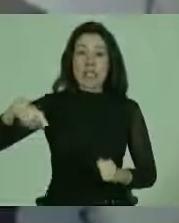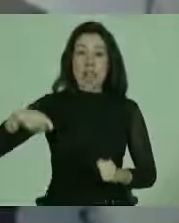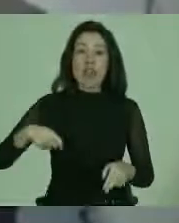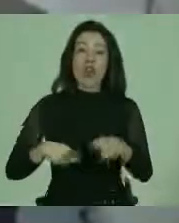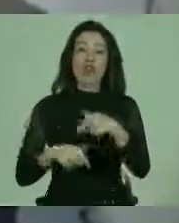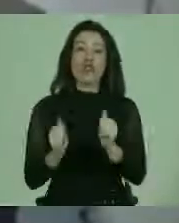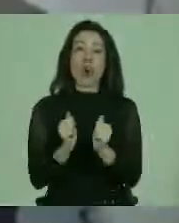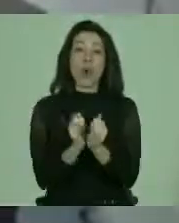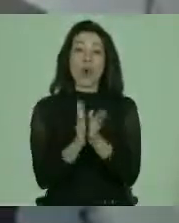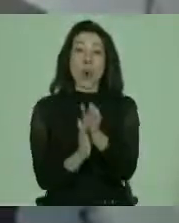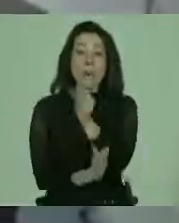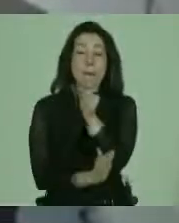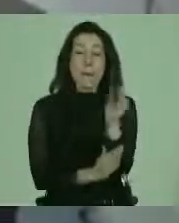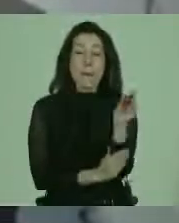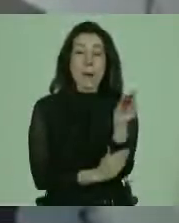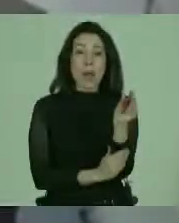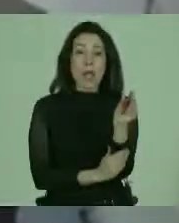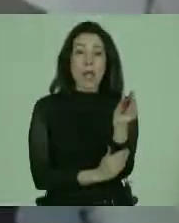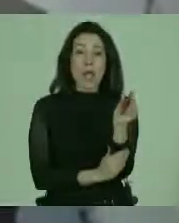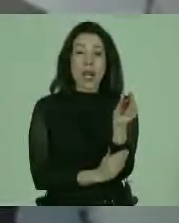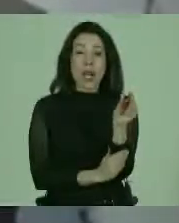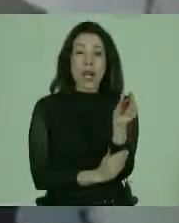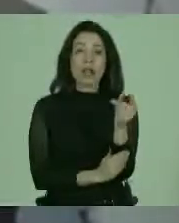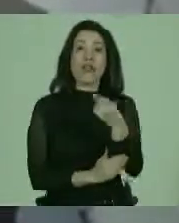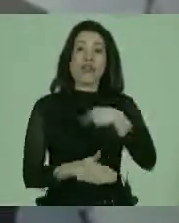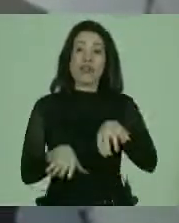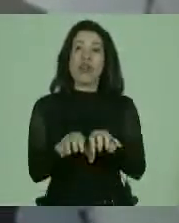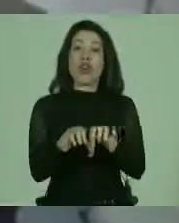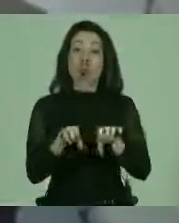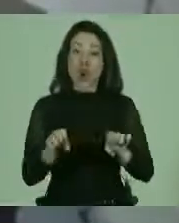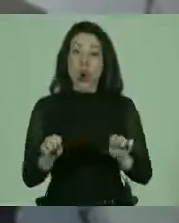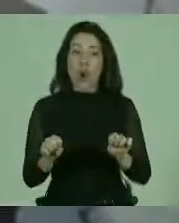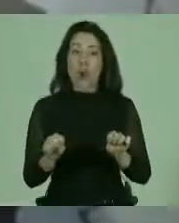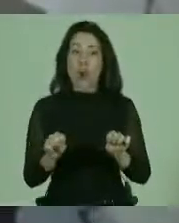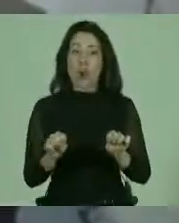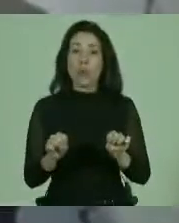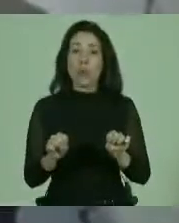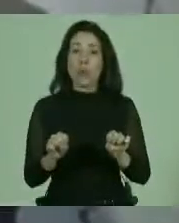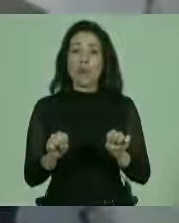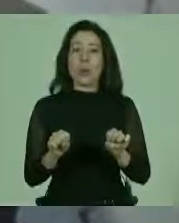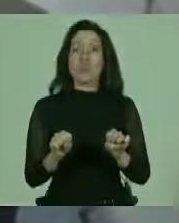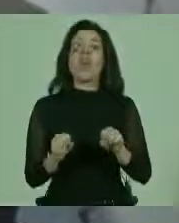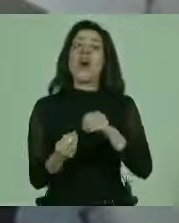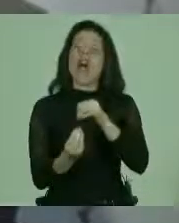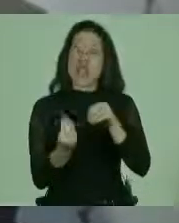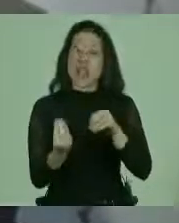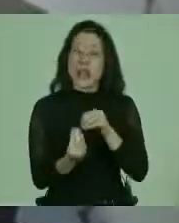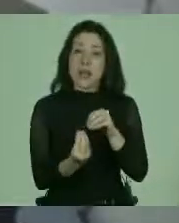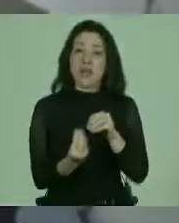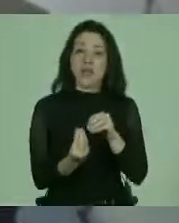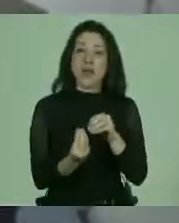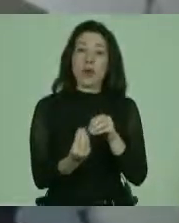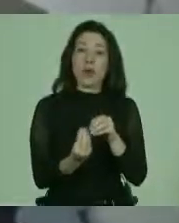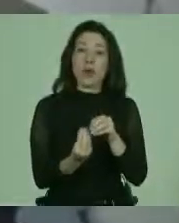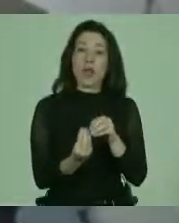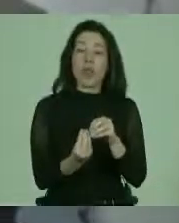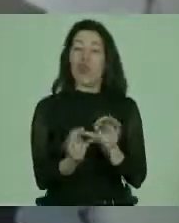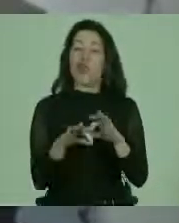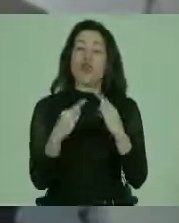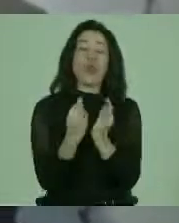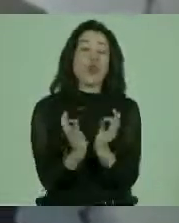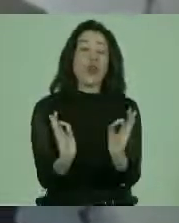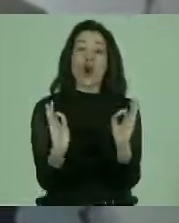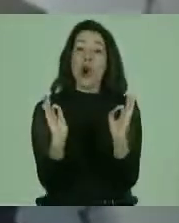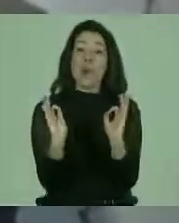junto con la biblioteca hemos estado comprometidos e involucrados en cuerpo